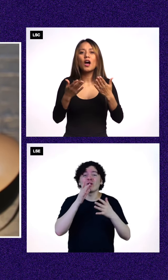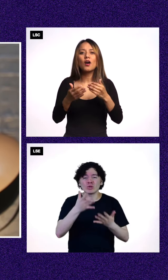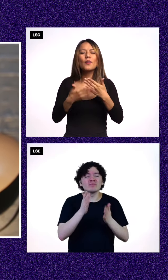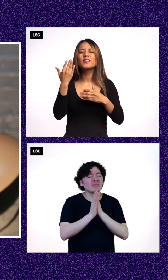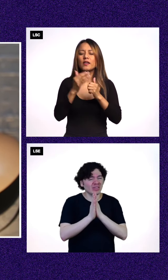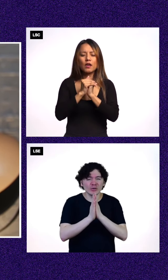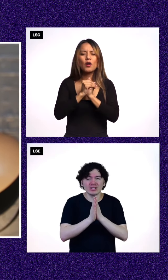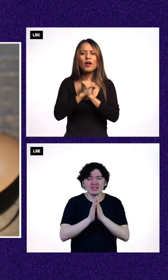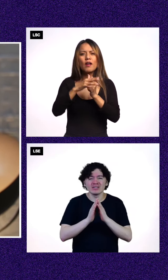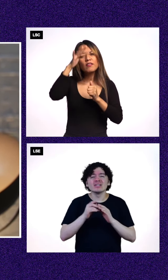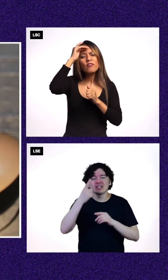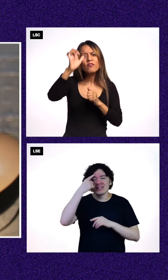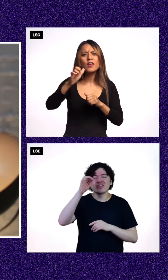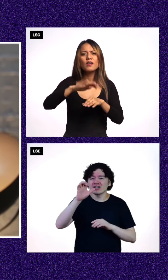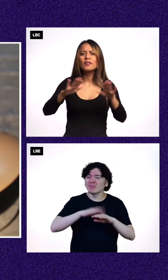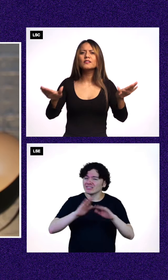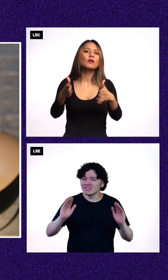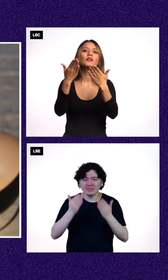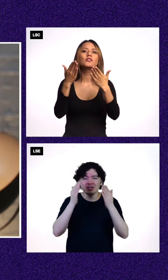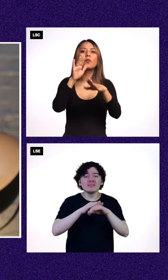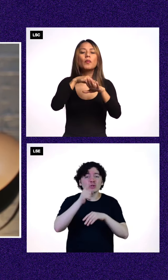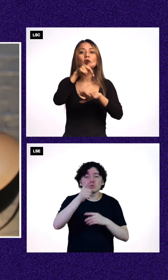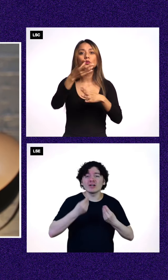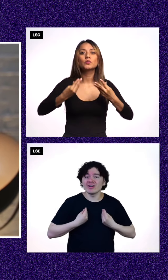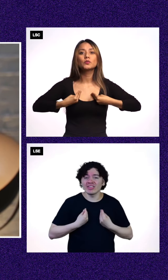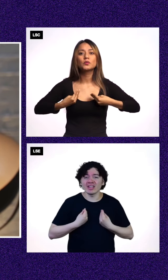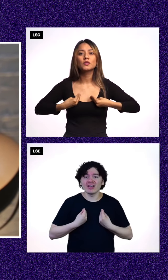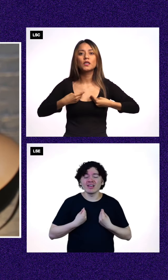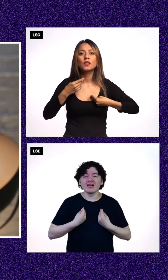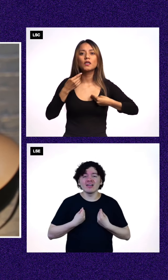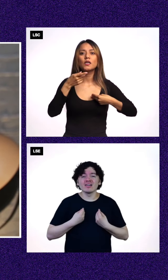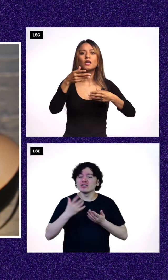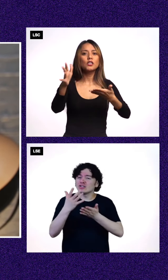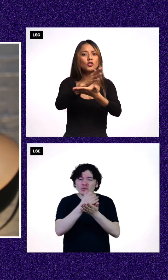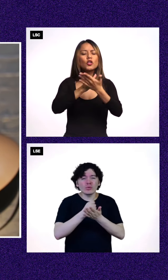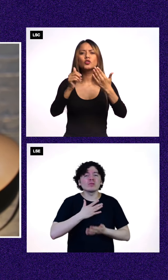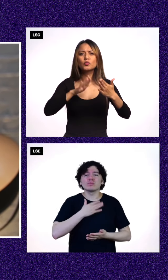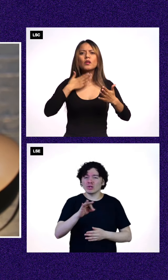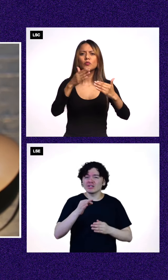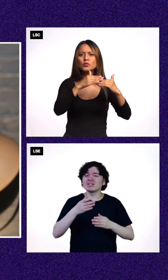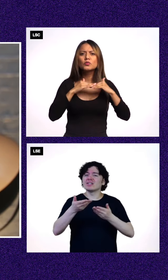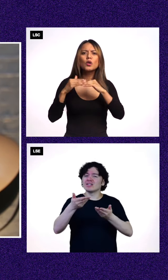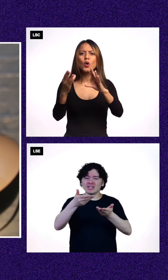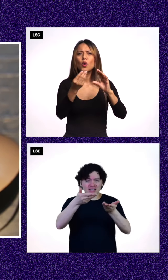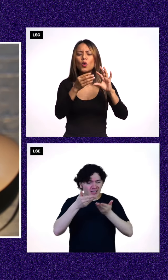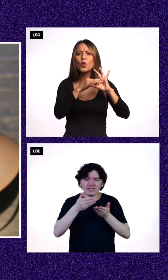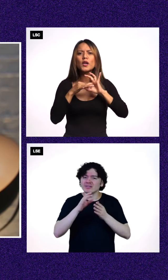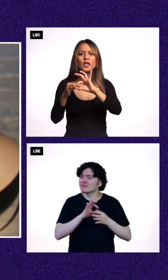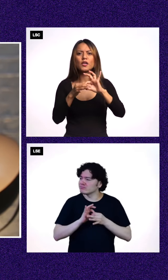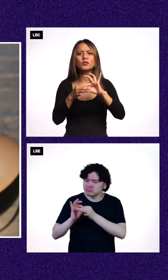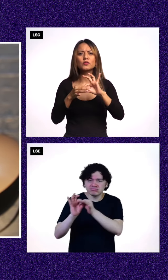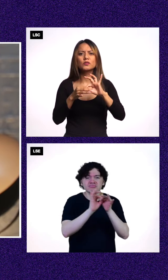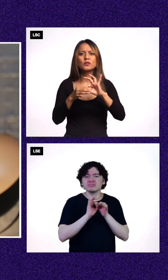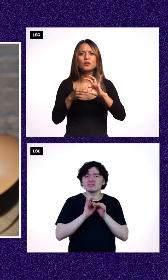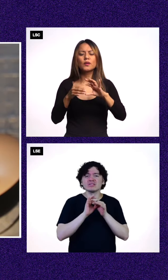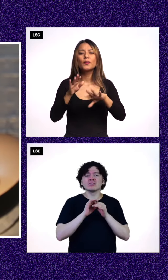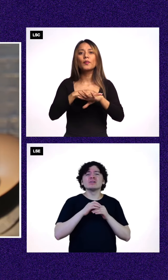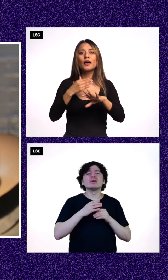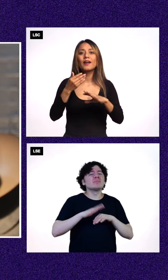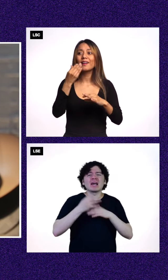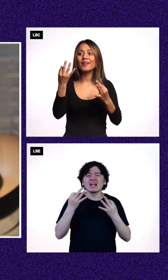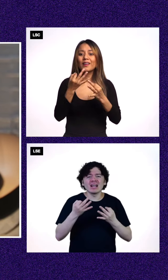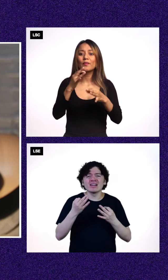una oración de fe, de salvación. Y te voy a invitar a orar conmigo esto para pedirle a Jesús que entre en tu vida. Y si en